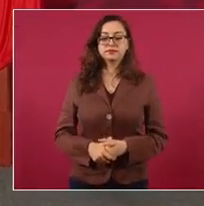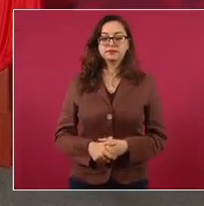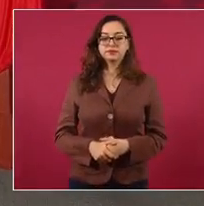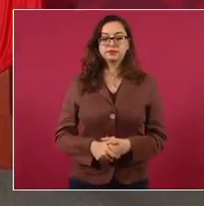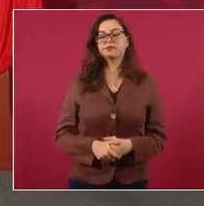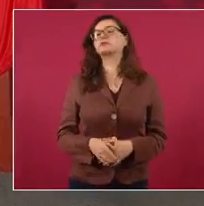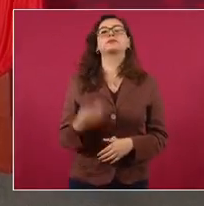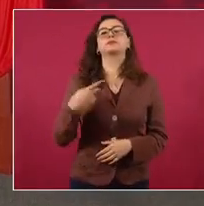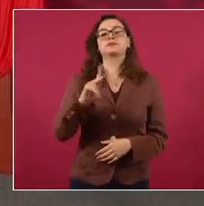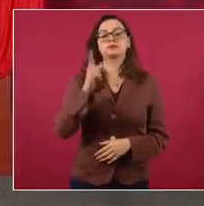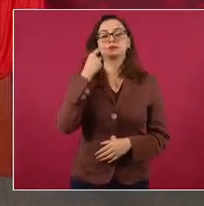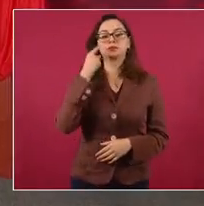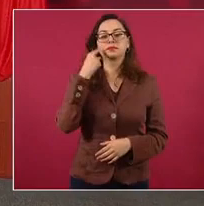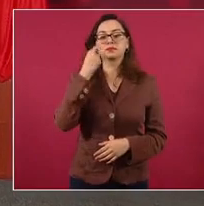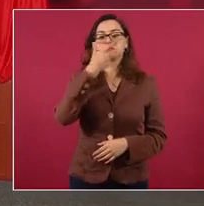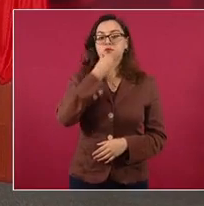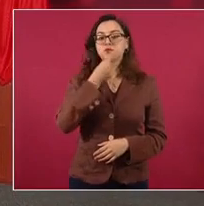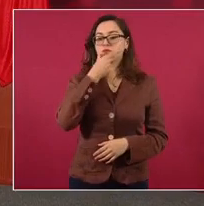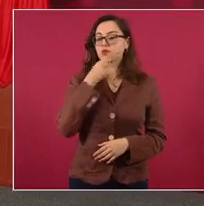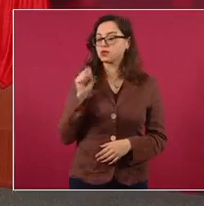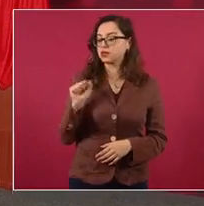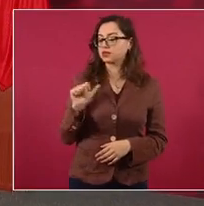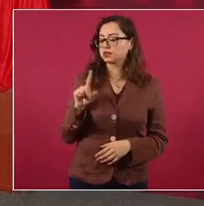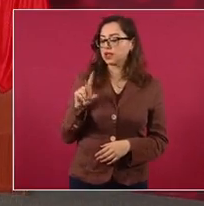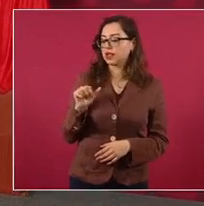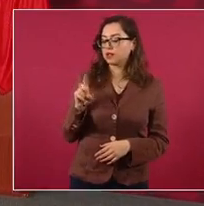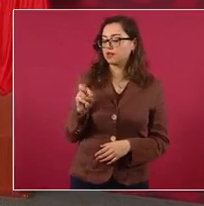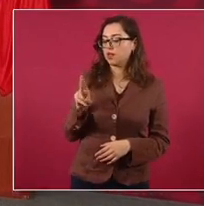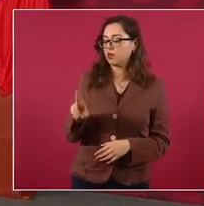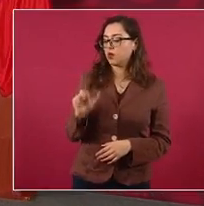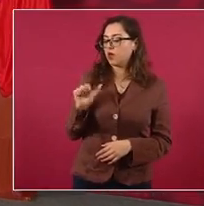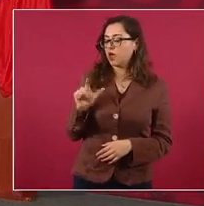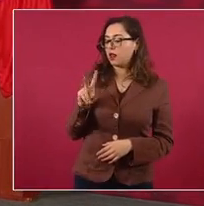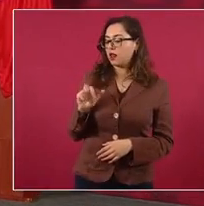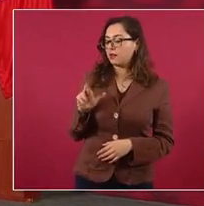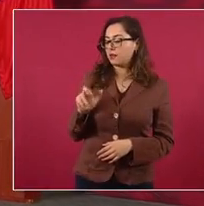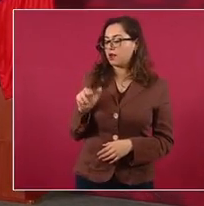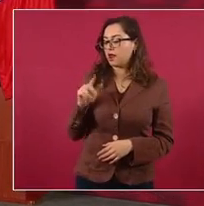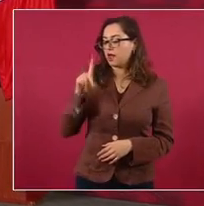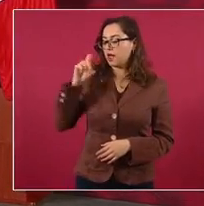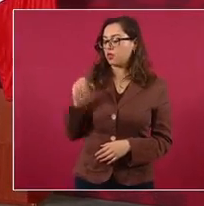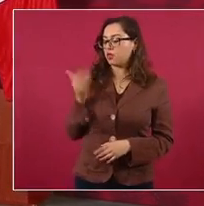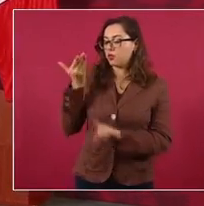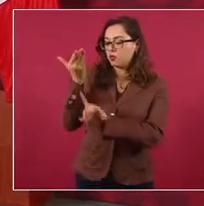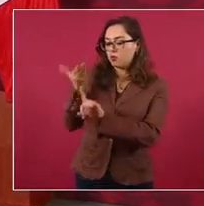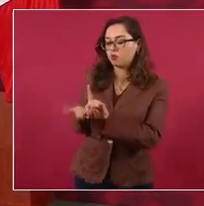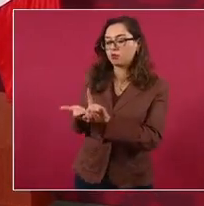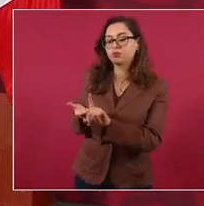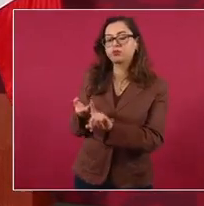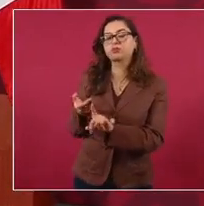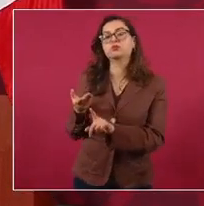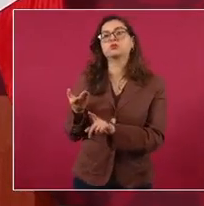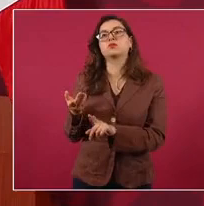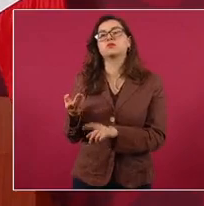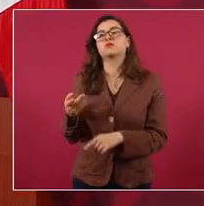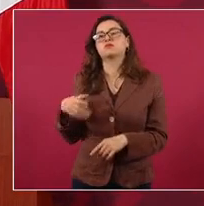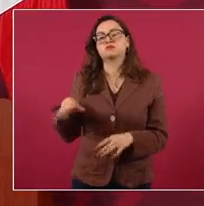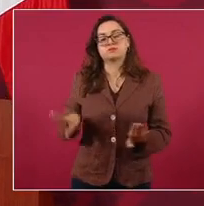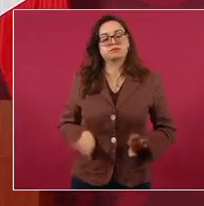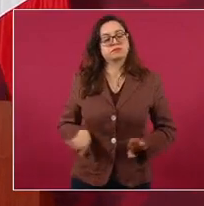Salvador Alvarado. En ese entonces estaba el general Jara en